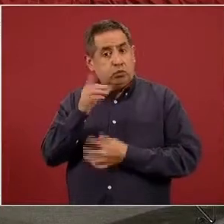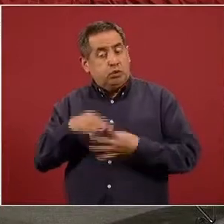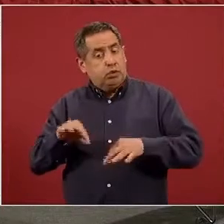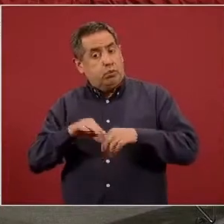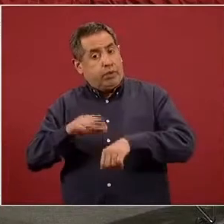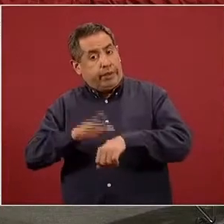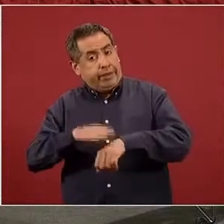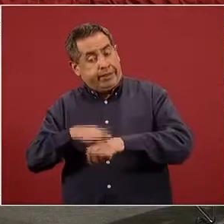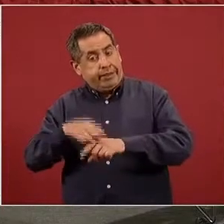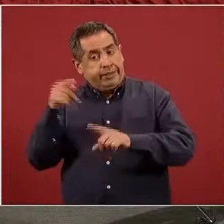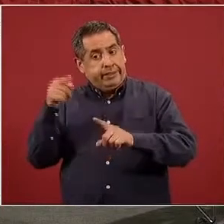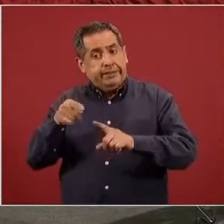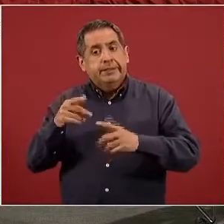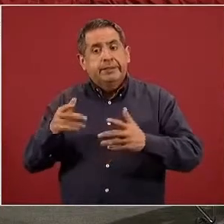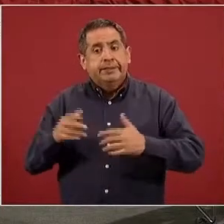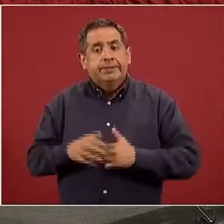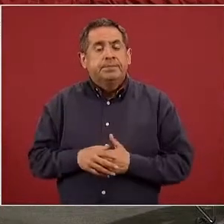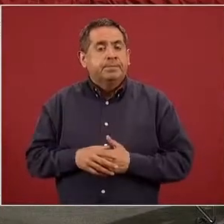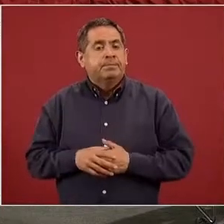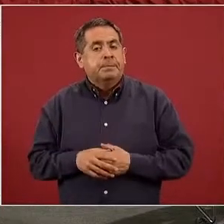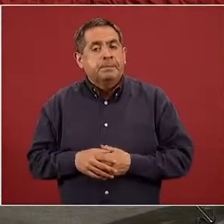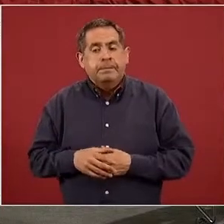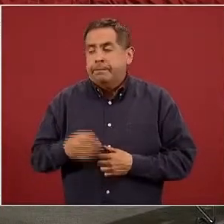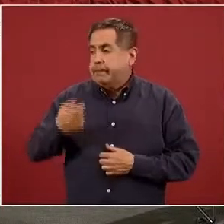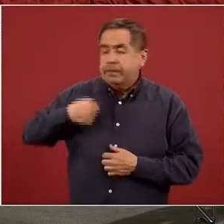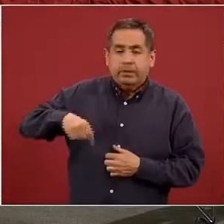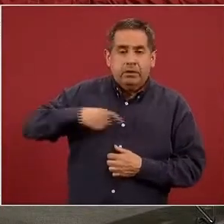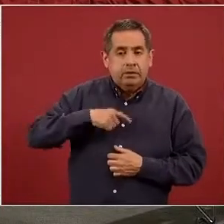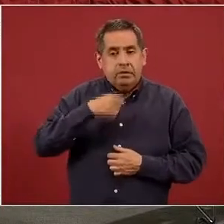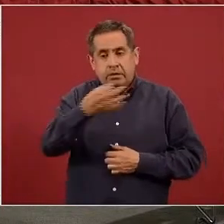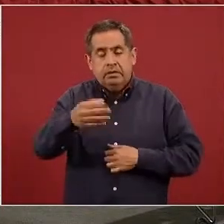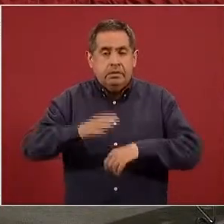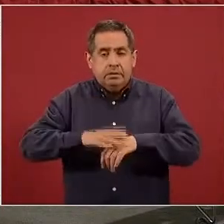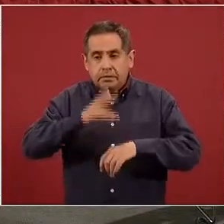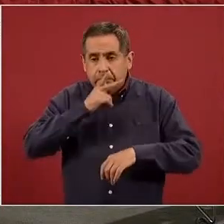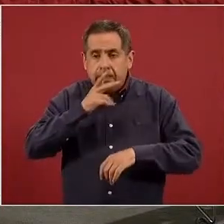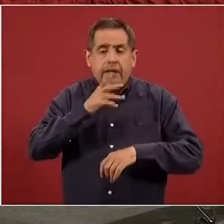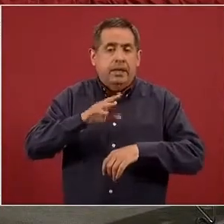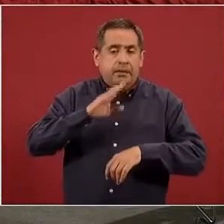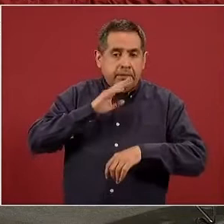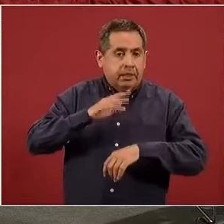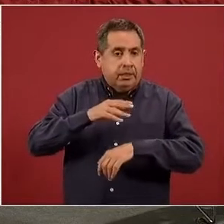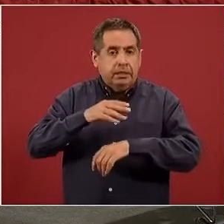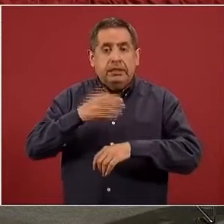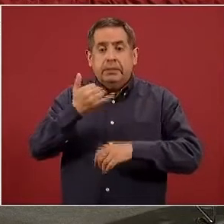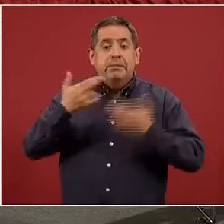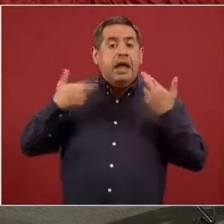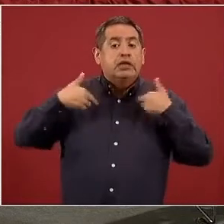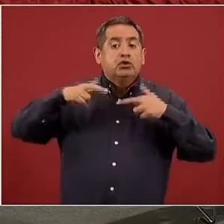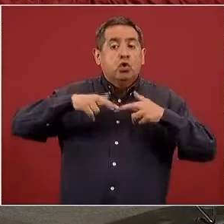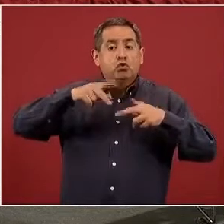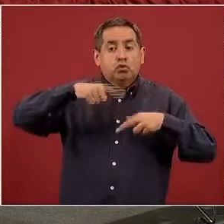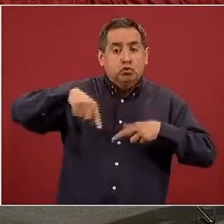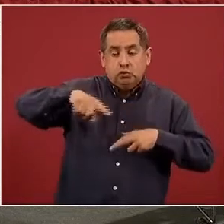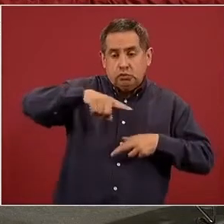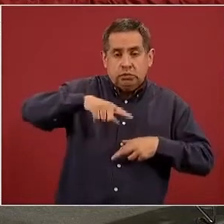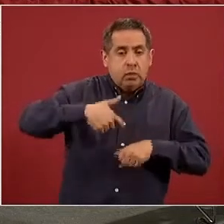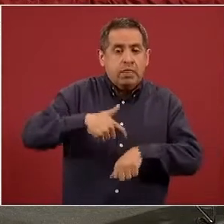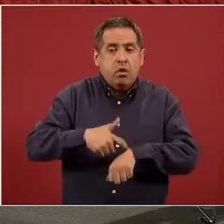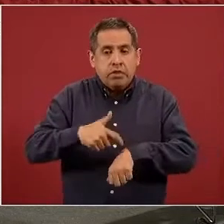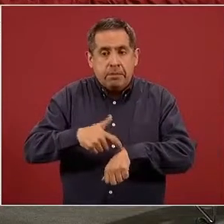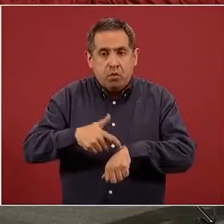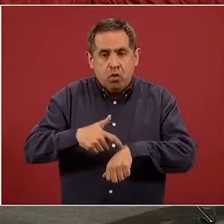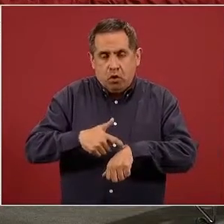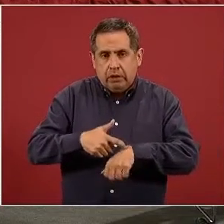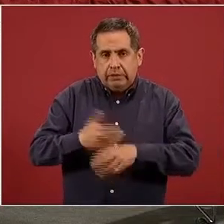esto de nuestra parte para los padres, para los maestros, los tiempos que utilizan y los